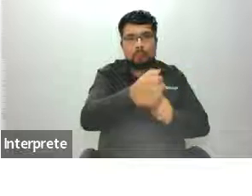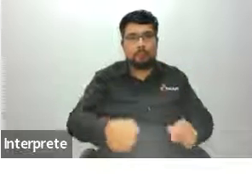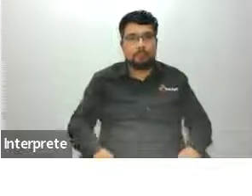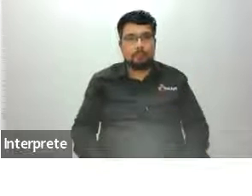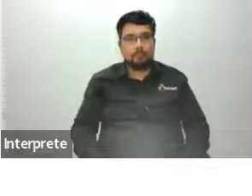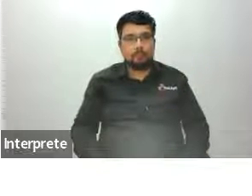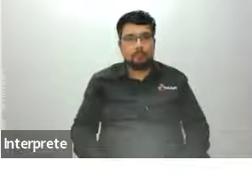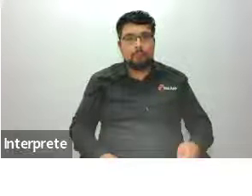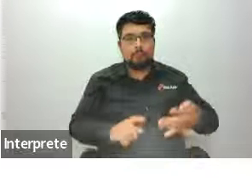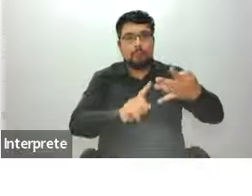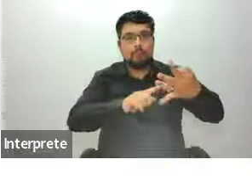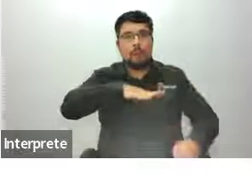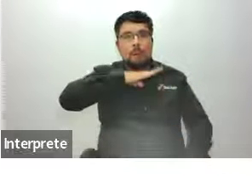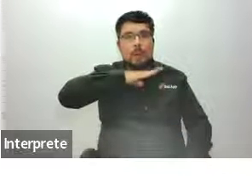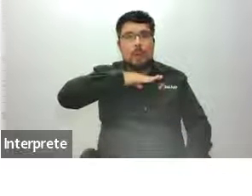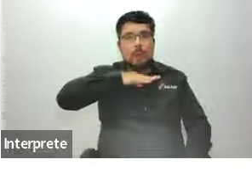y pragmáticos.